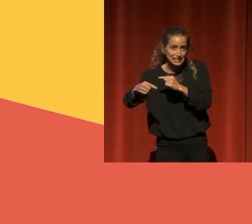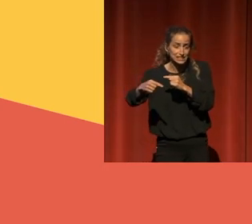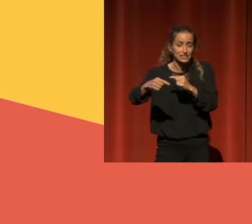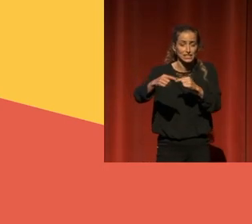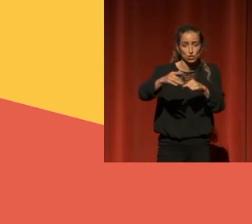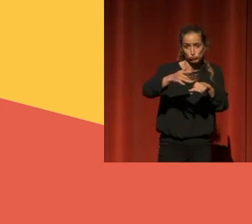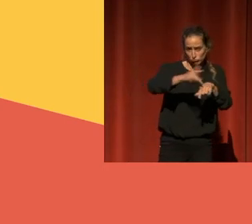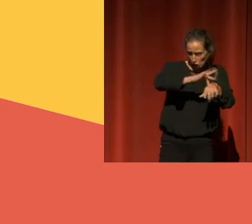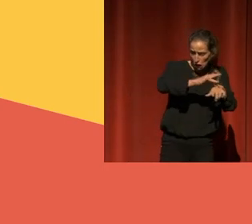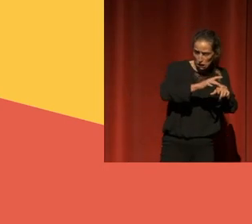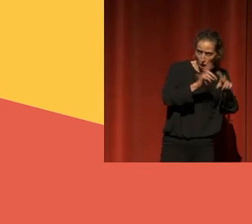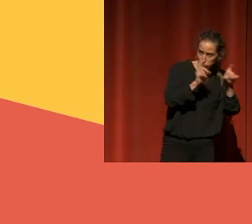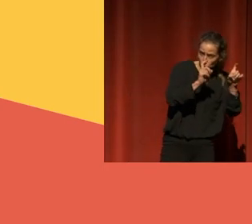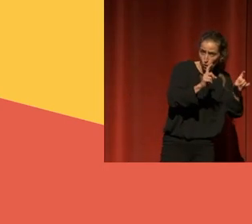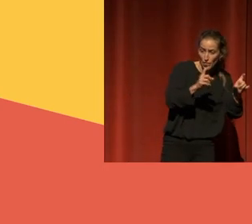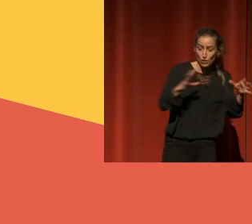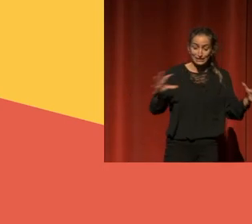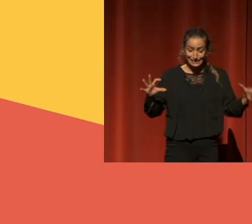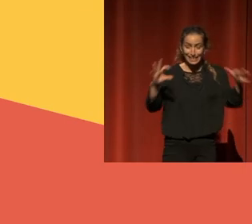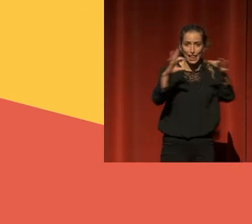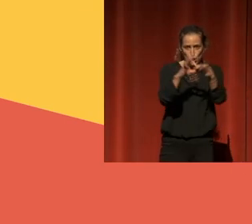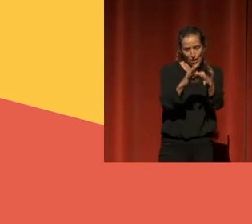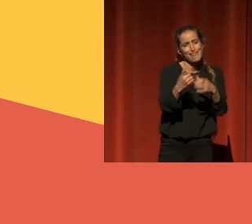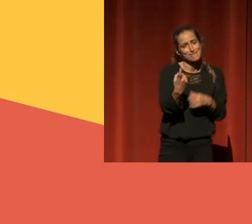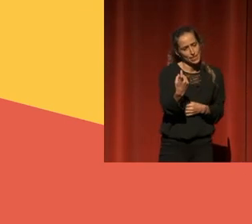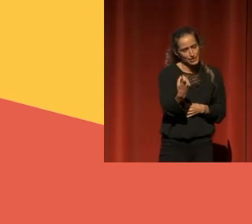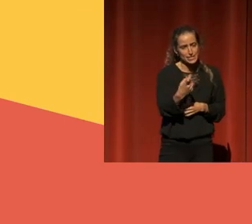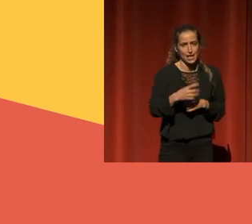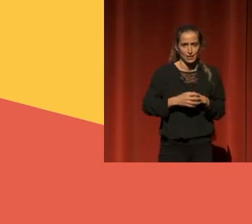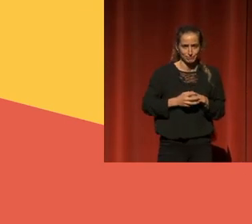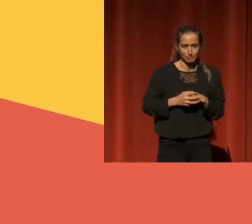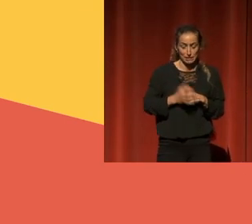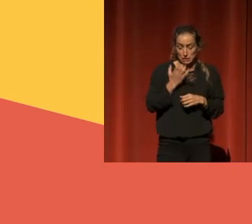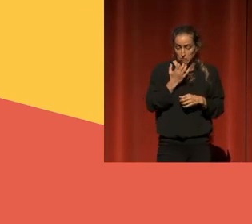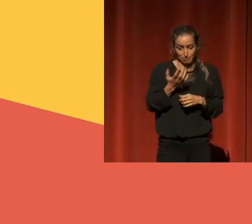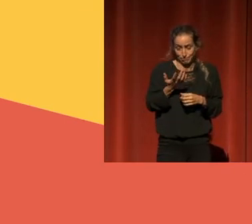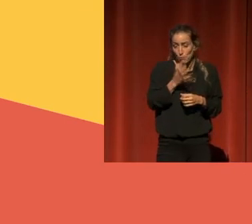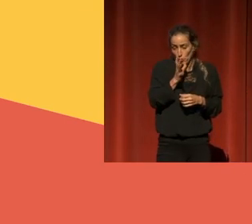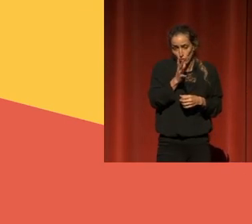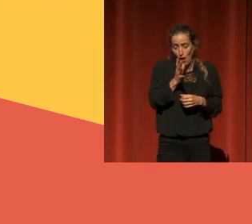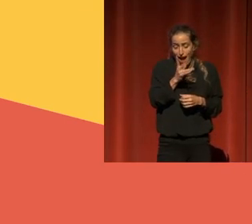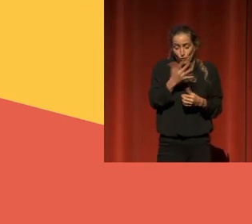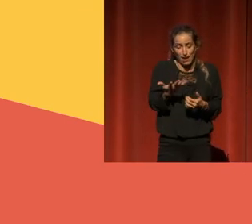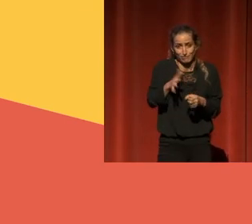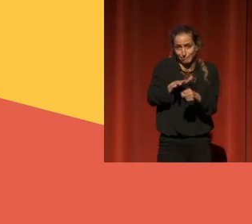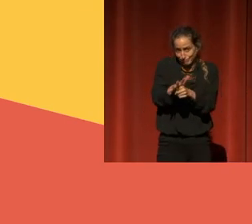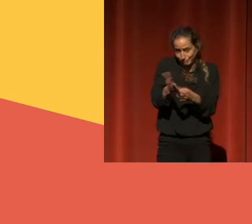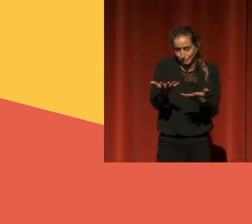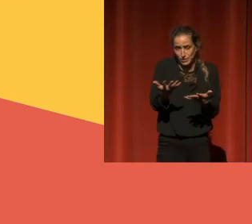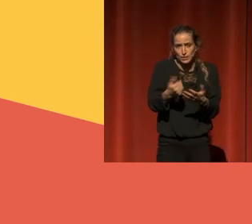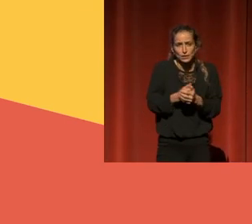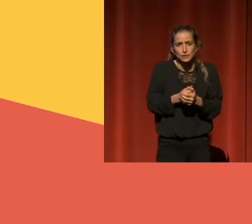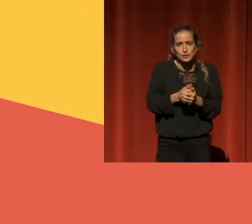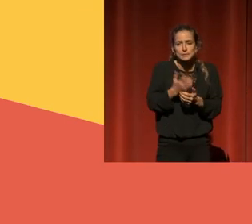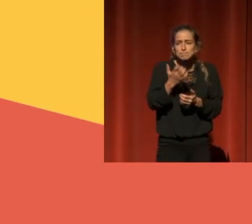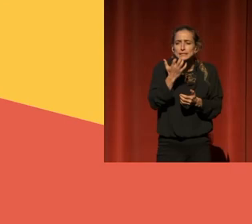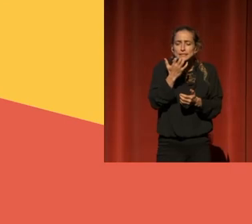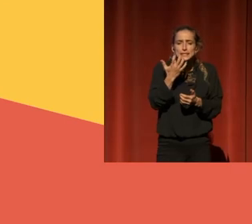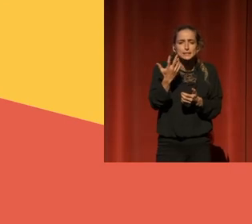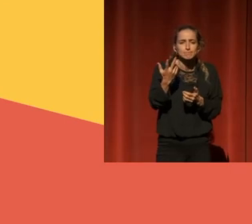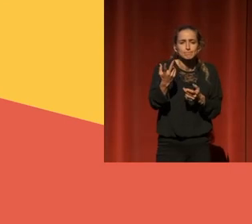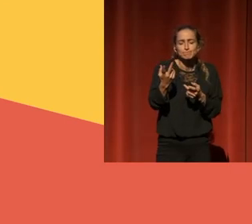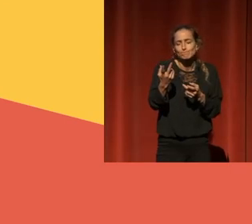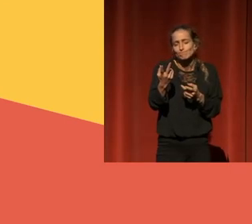alfabetización digital que a lo mejor pues no se está haciendo visibilizar si las medidas tomadas hasta el momento